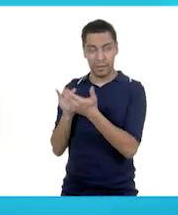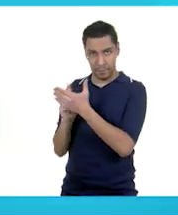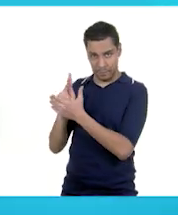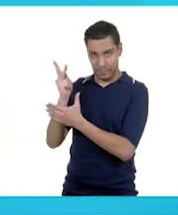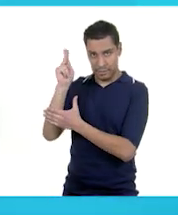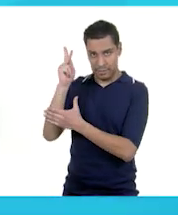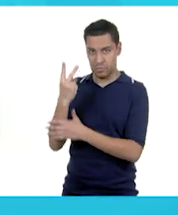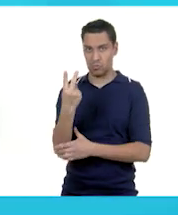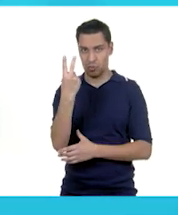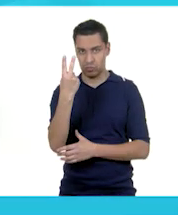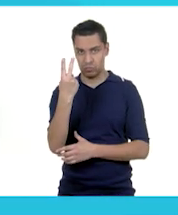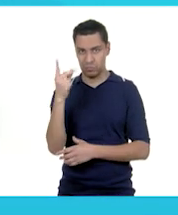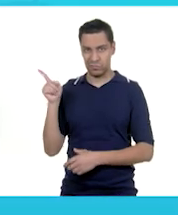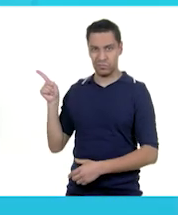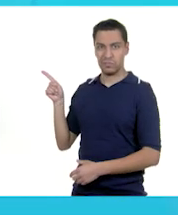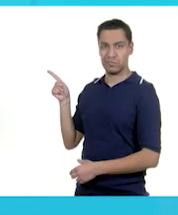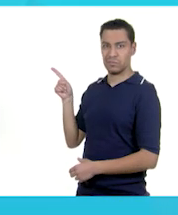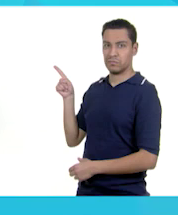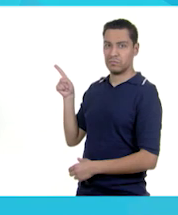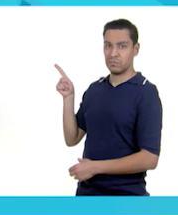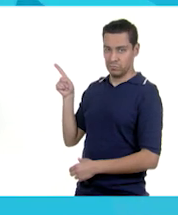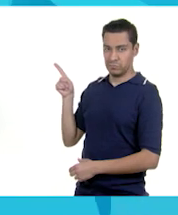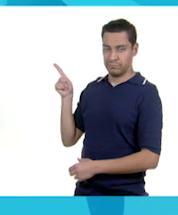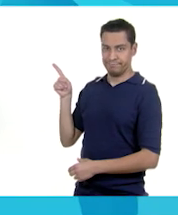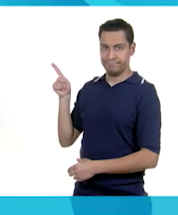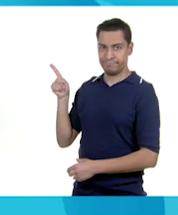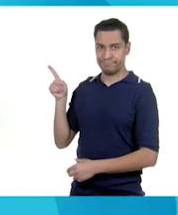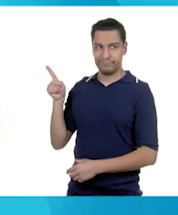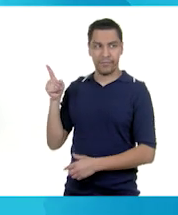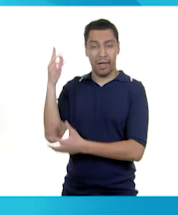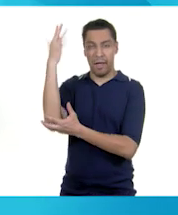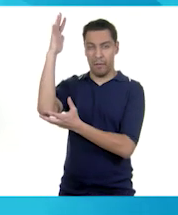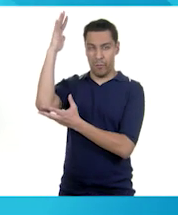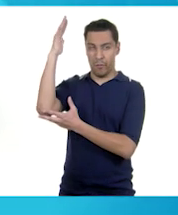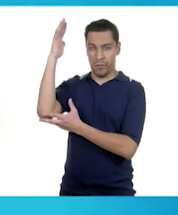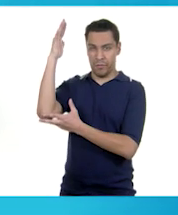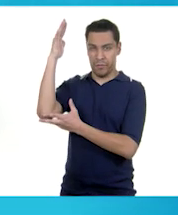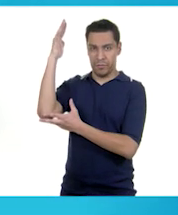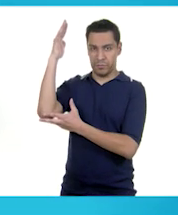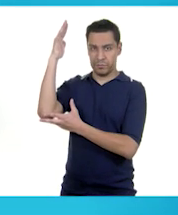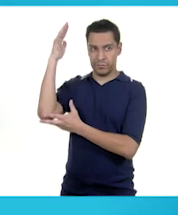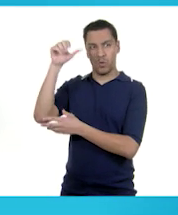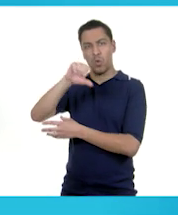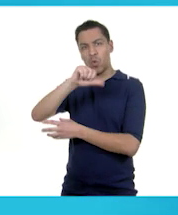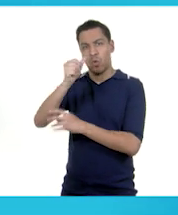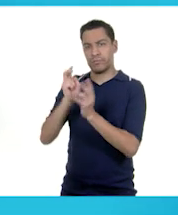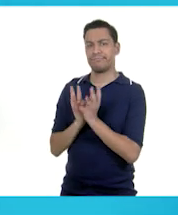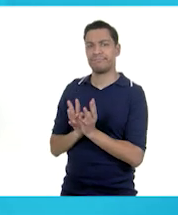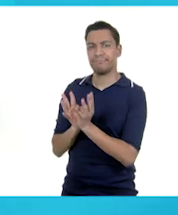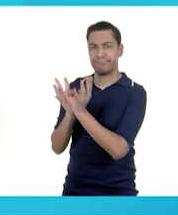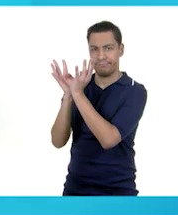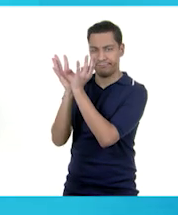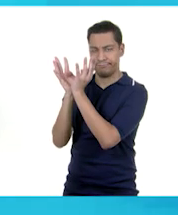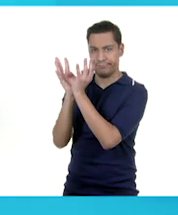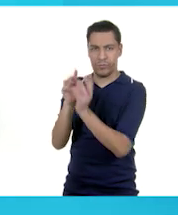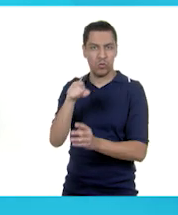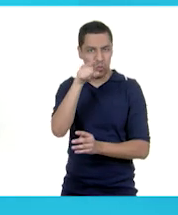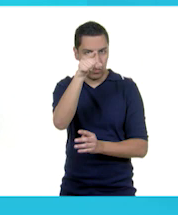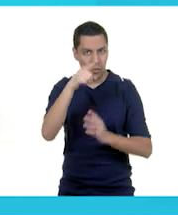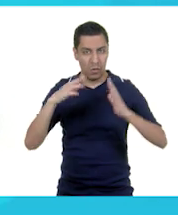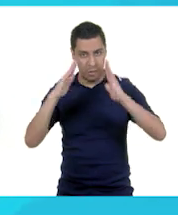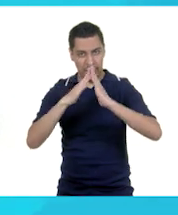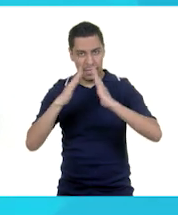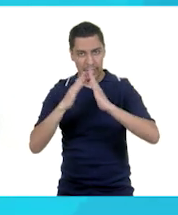tenemos dos imágenes de plantas diversas. De un lado tenemos unos árboles. Quiero que por favor la trabajen en casa, la lean y